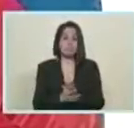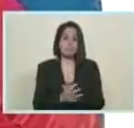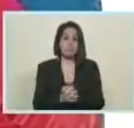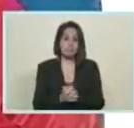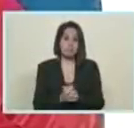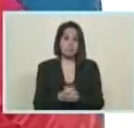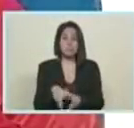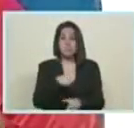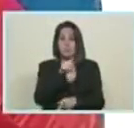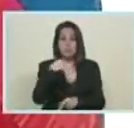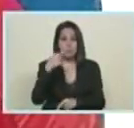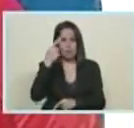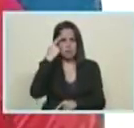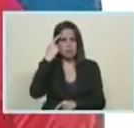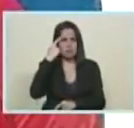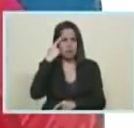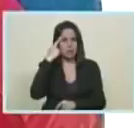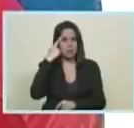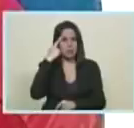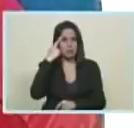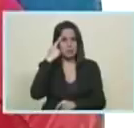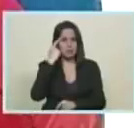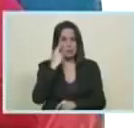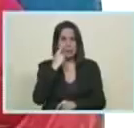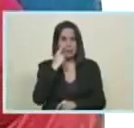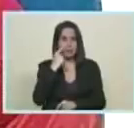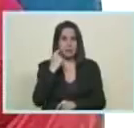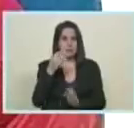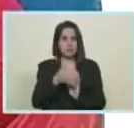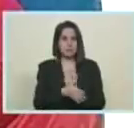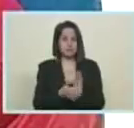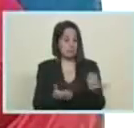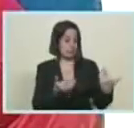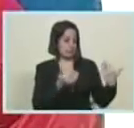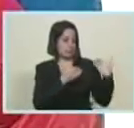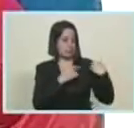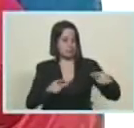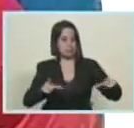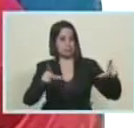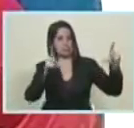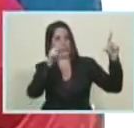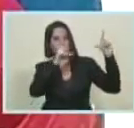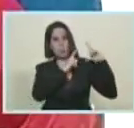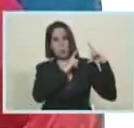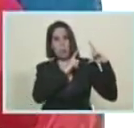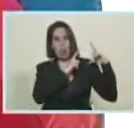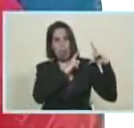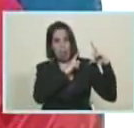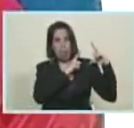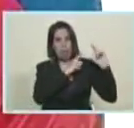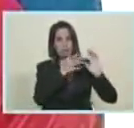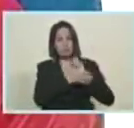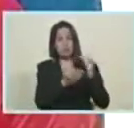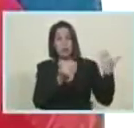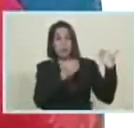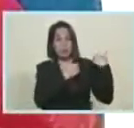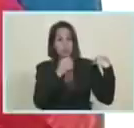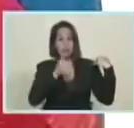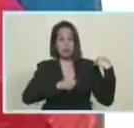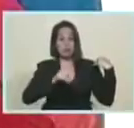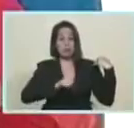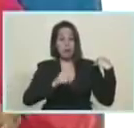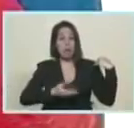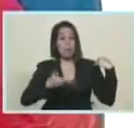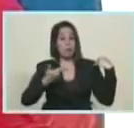Saben ustedes, compañeros, que sobre sus hombros recae una gran responsabilidad, sobre